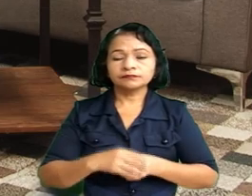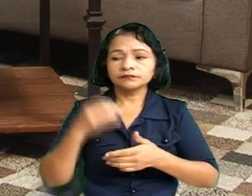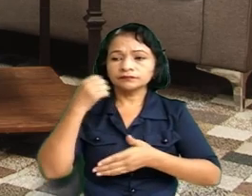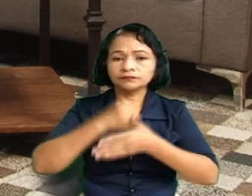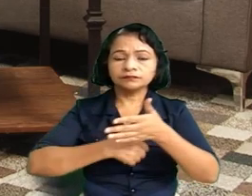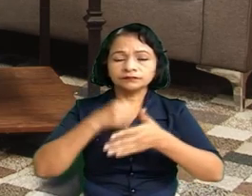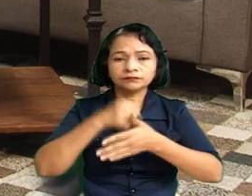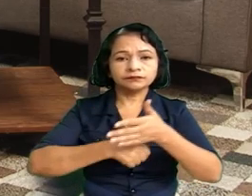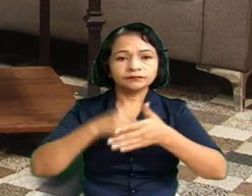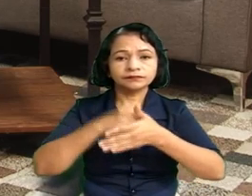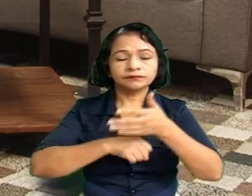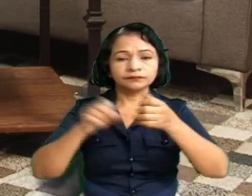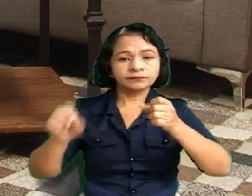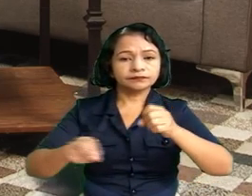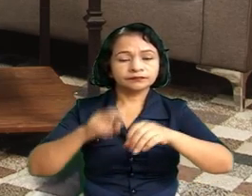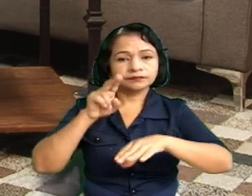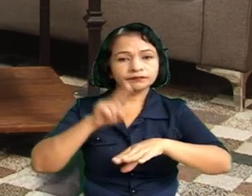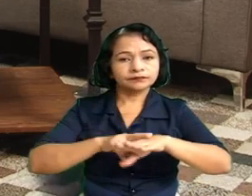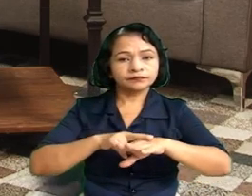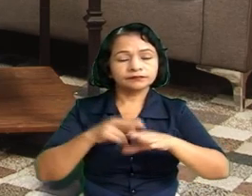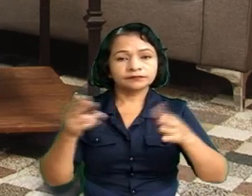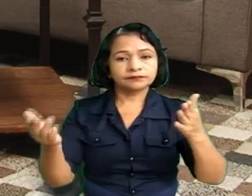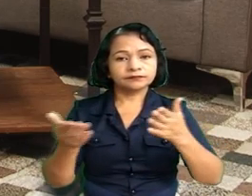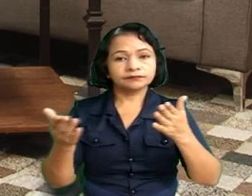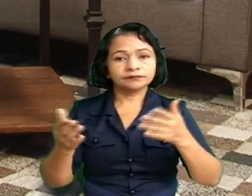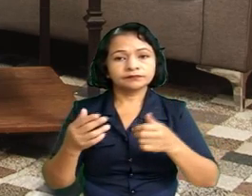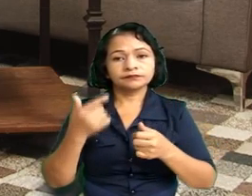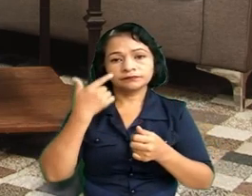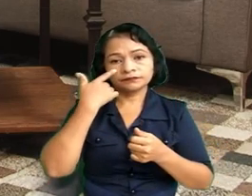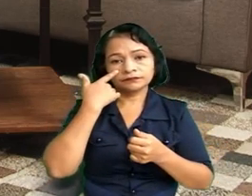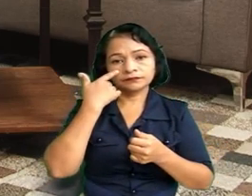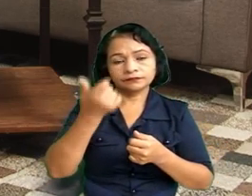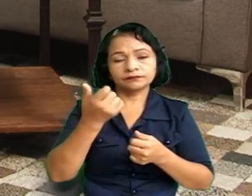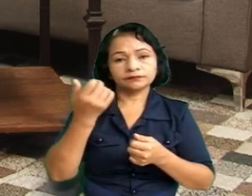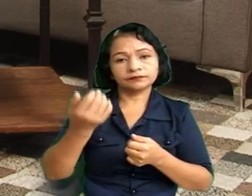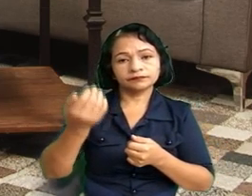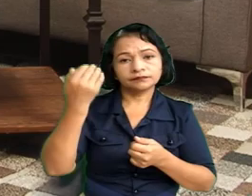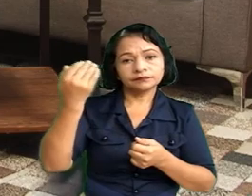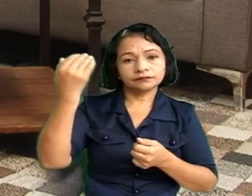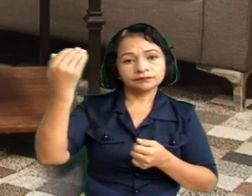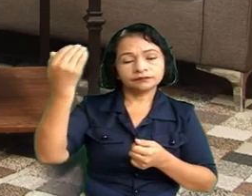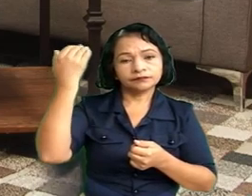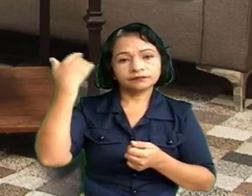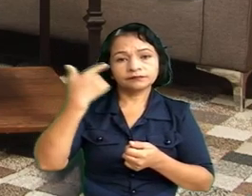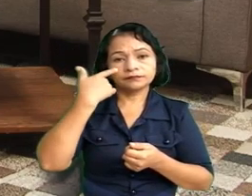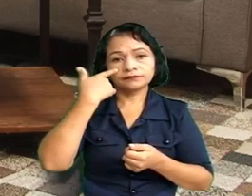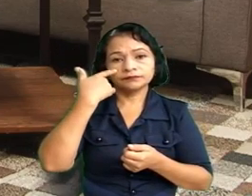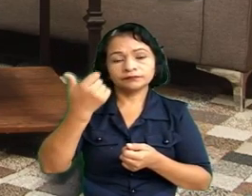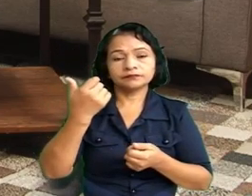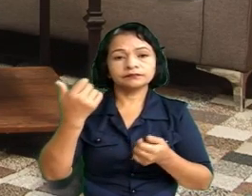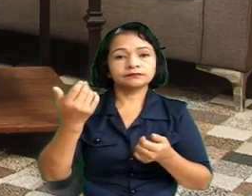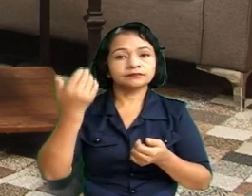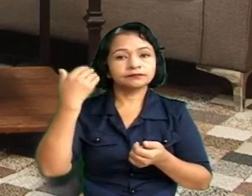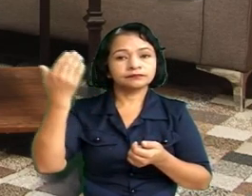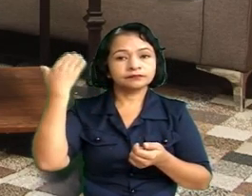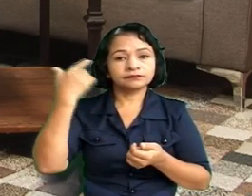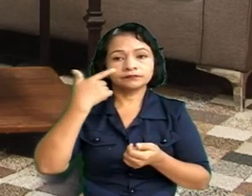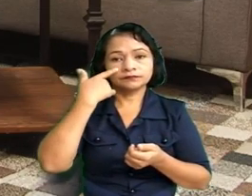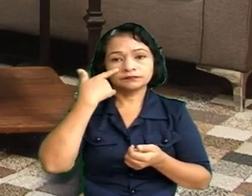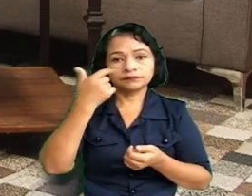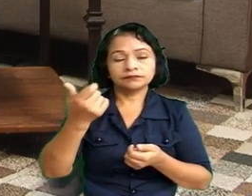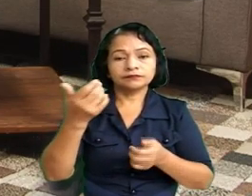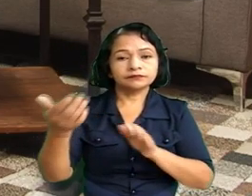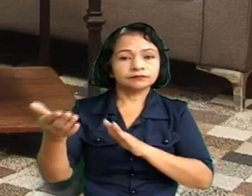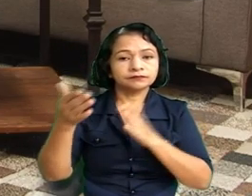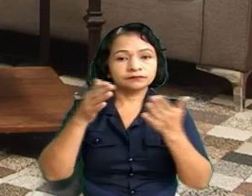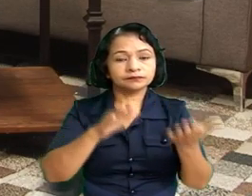fortalecer la identidad nacional pasa por que reconozcamos nuestra historia. Reconocer nuestra historia significa reconocer nuestra